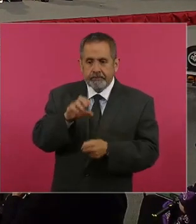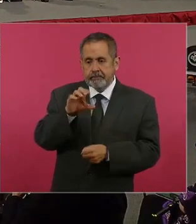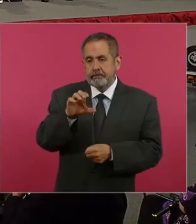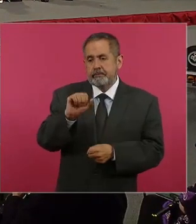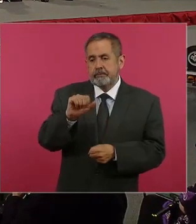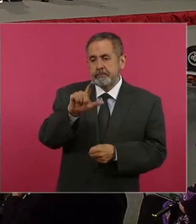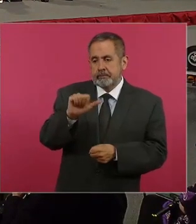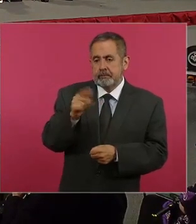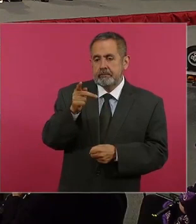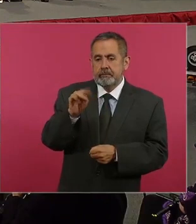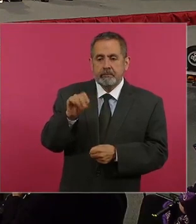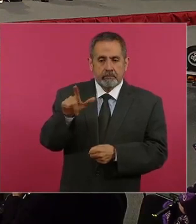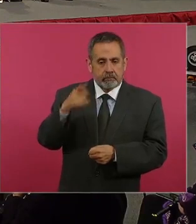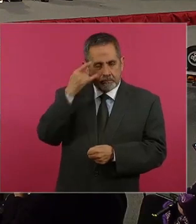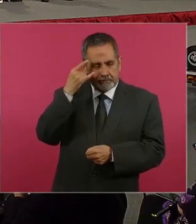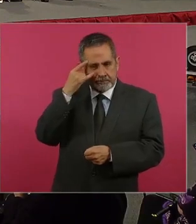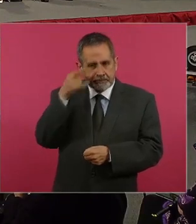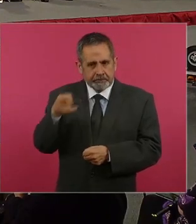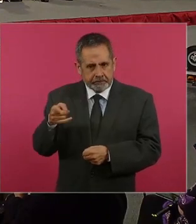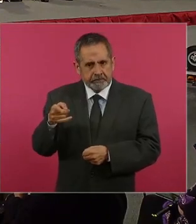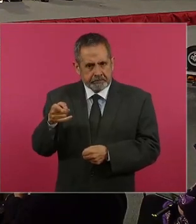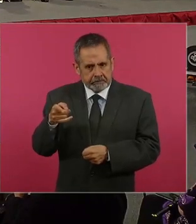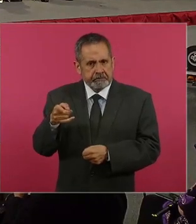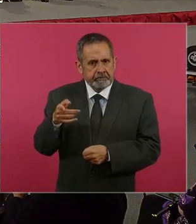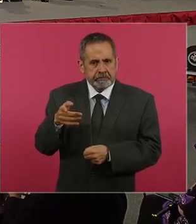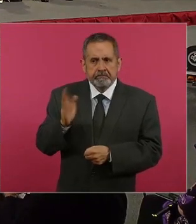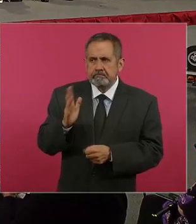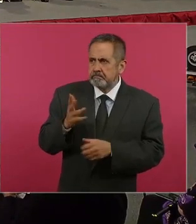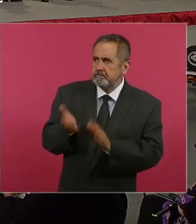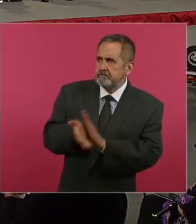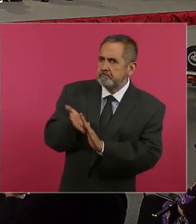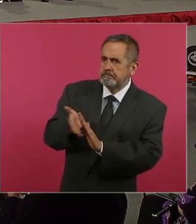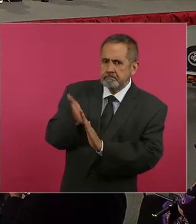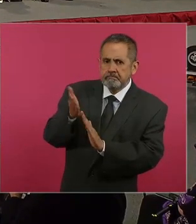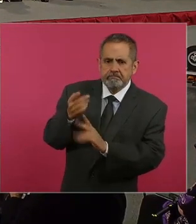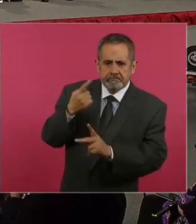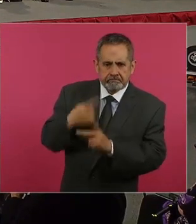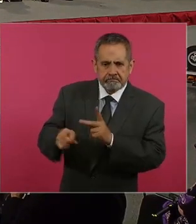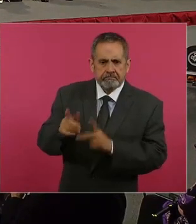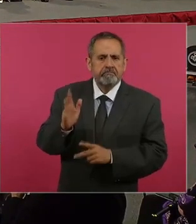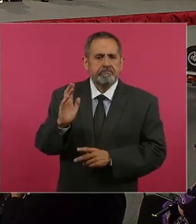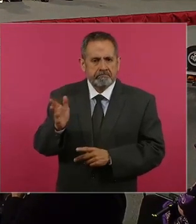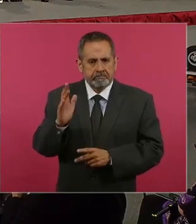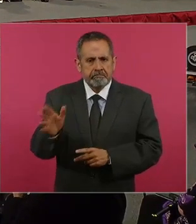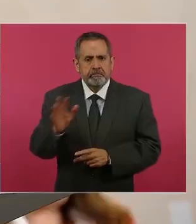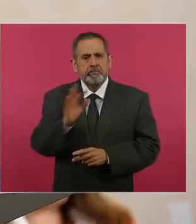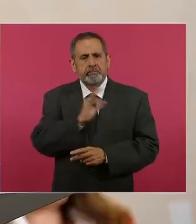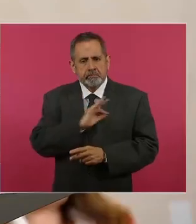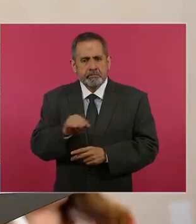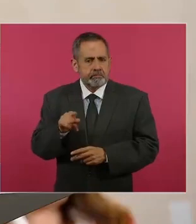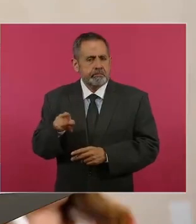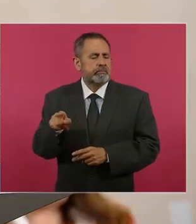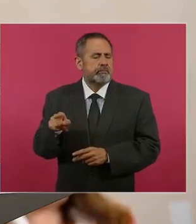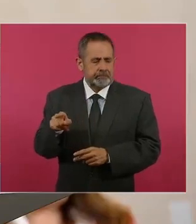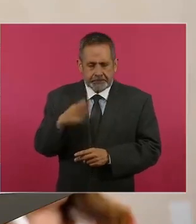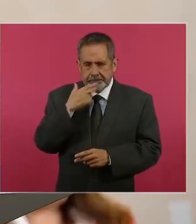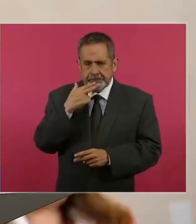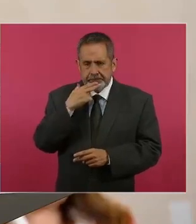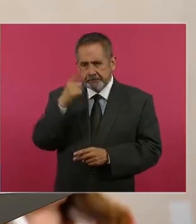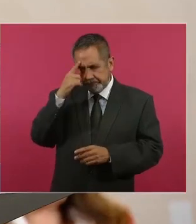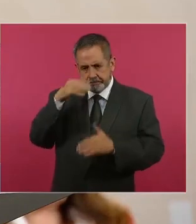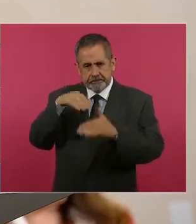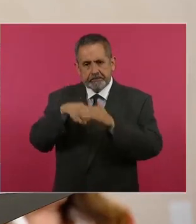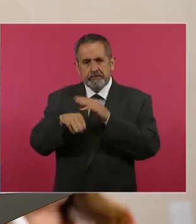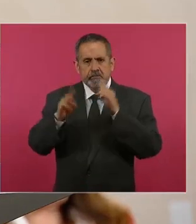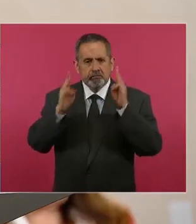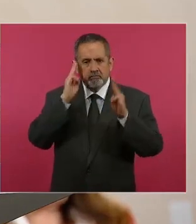Campeche, que ya lleva un avance inicial y que permitirá que podamos